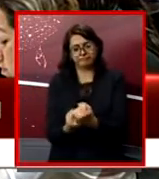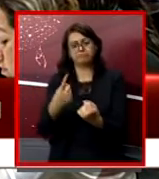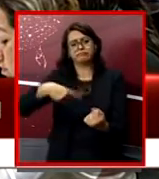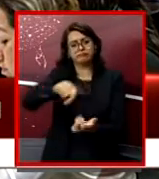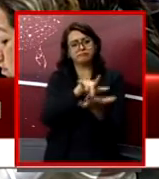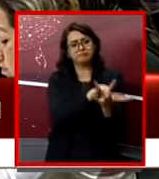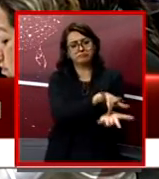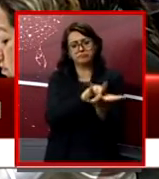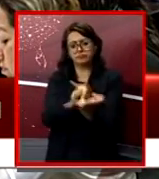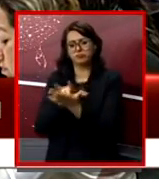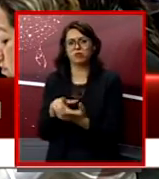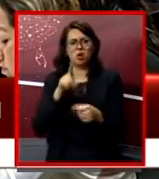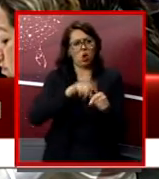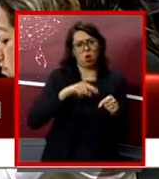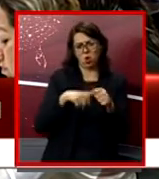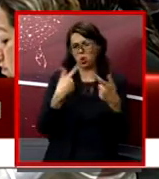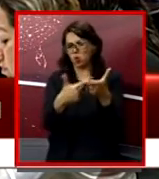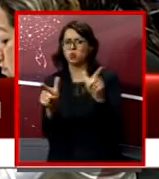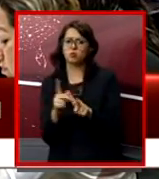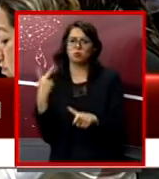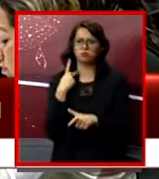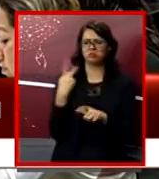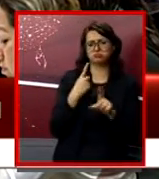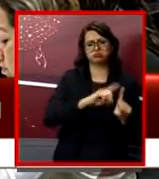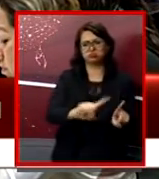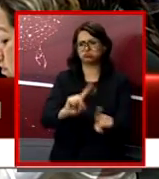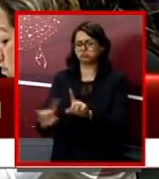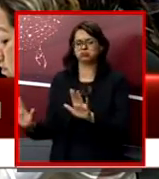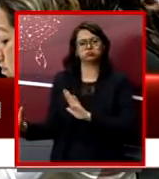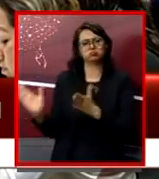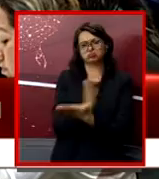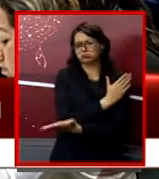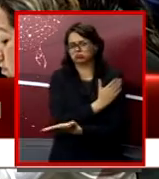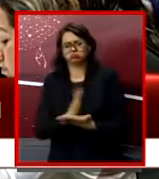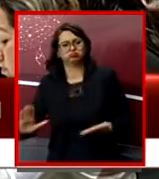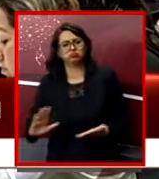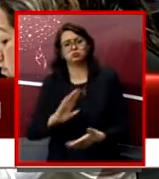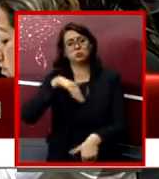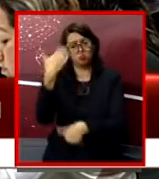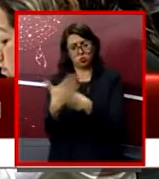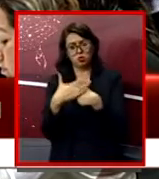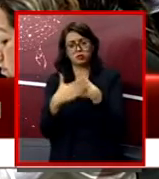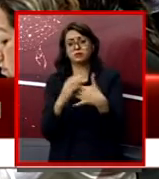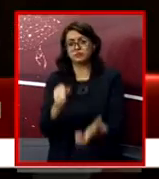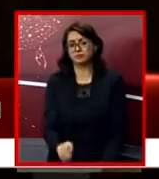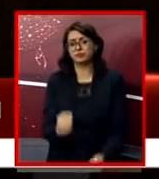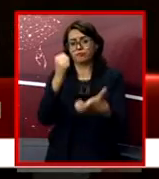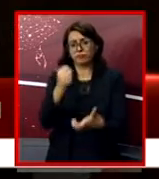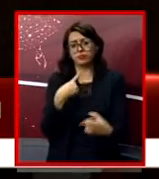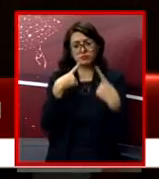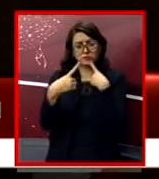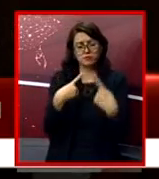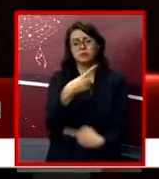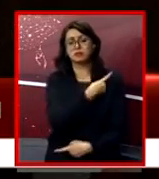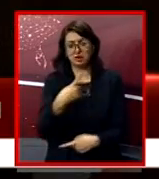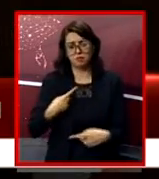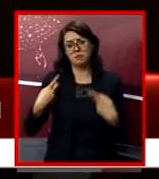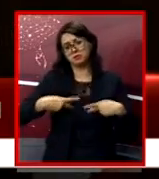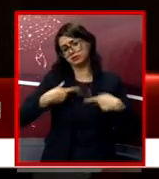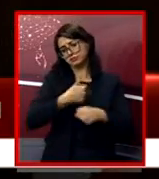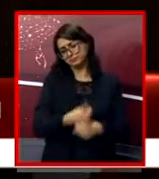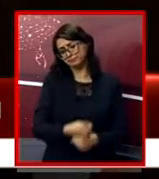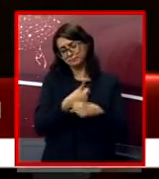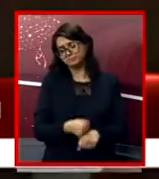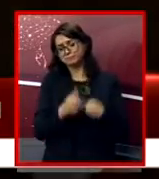afectados no tiene color y va más allá de las fronteras. Solicitó que en la discusión del siguiente presupuesto se tenga en cuenta a los afectados.